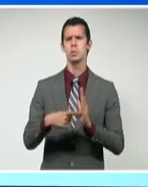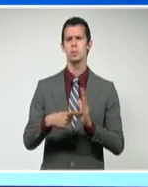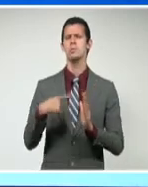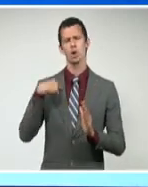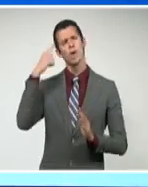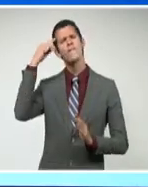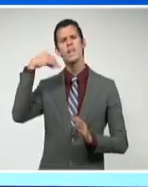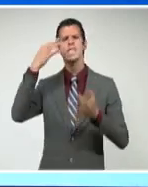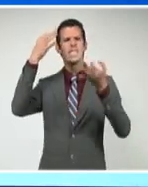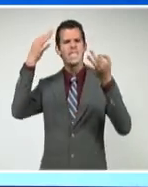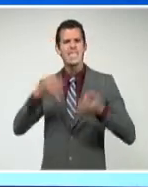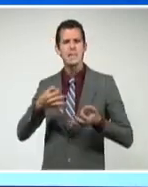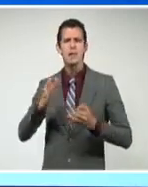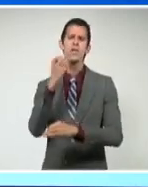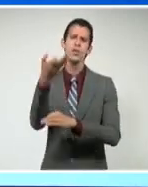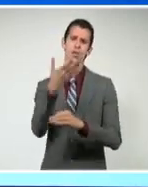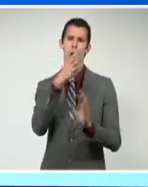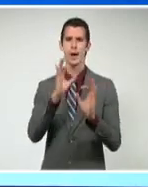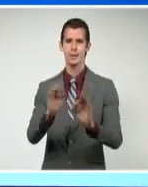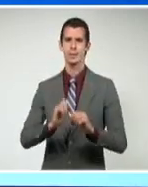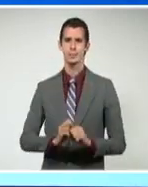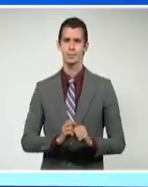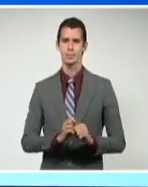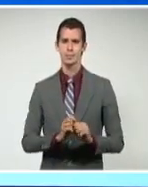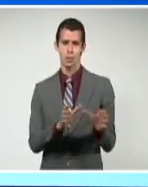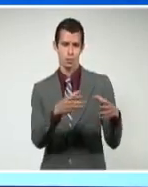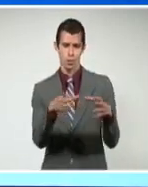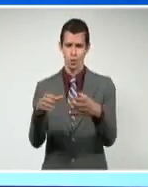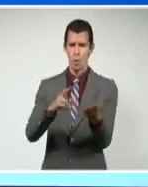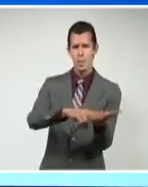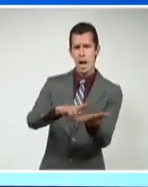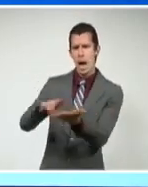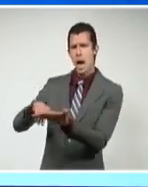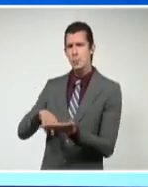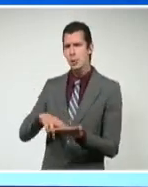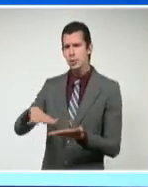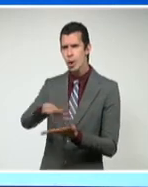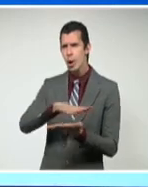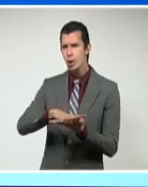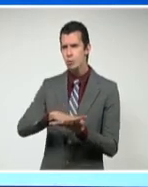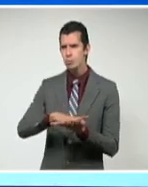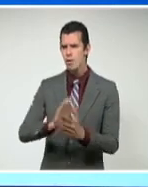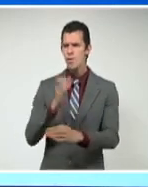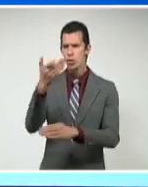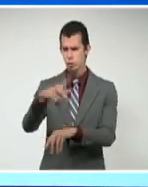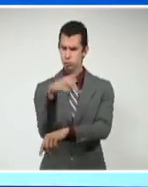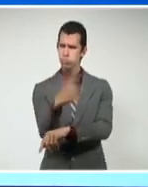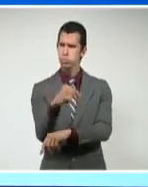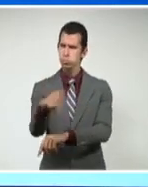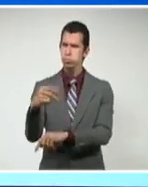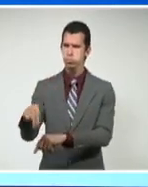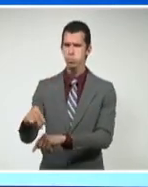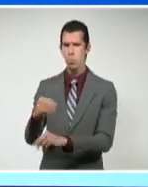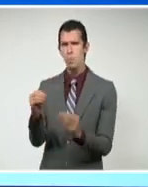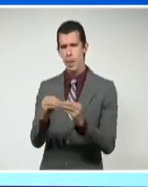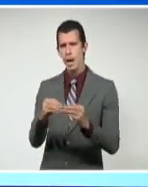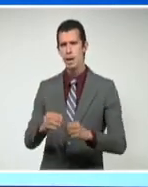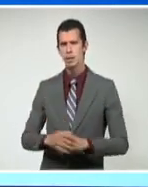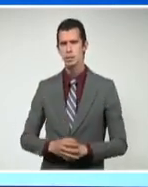pero no empañarán nuestros verdaderos propósitos con esas provocaciones burdas. Es que nuestras prioridades